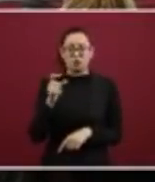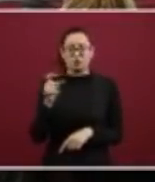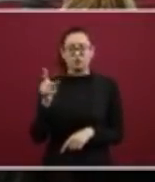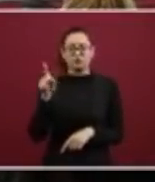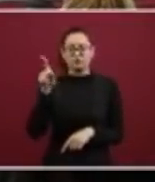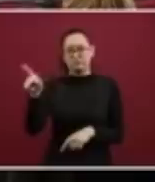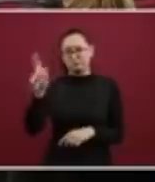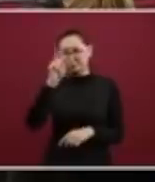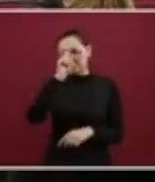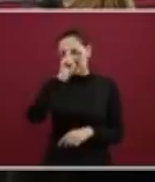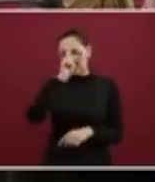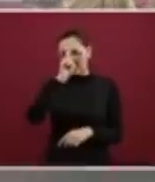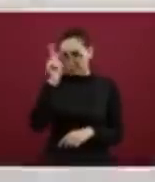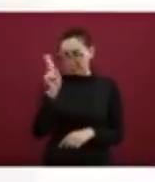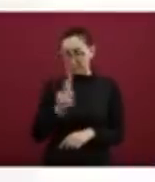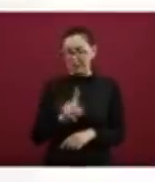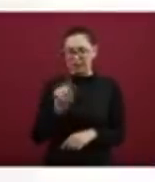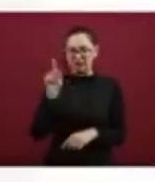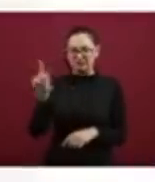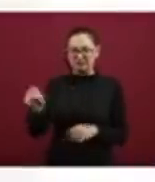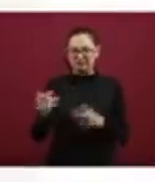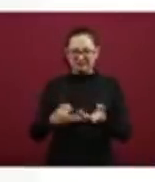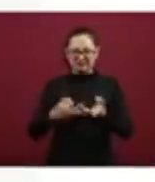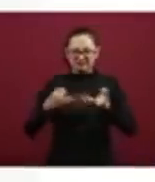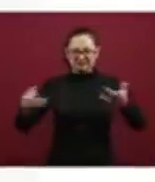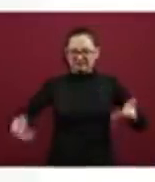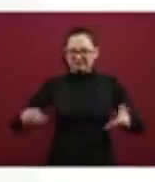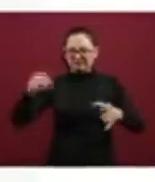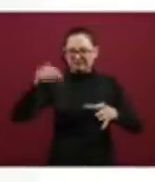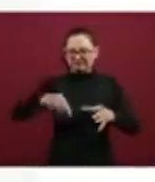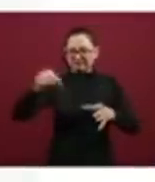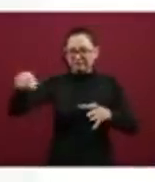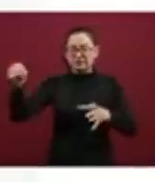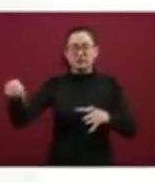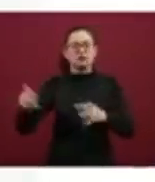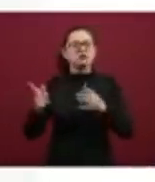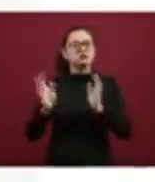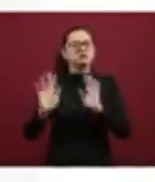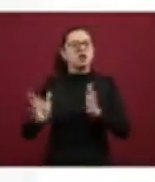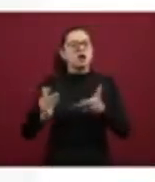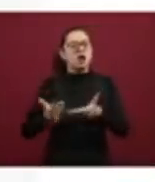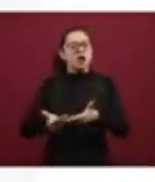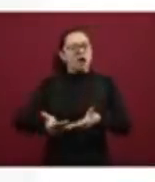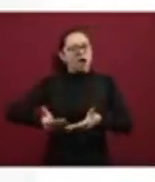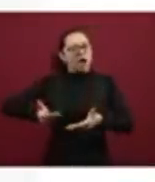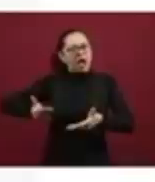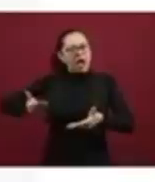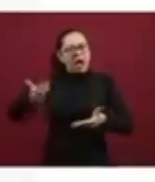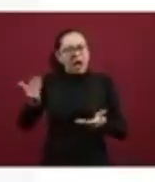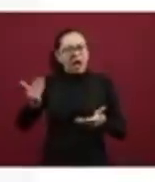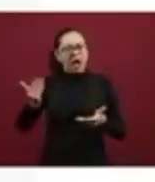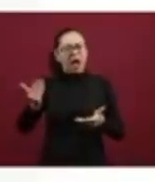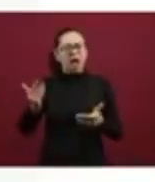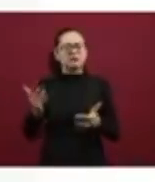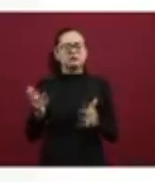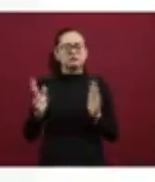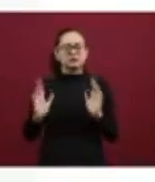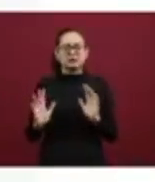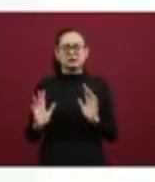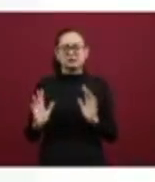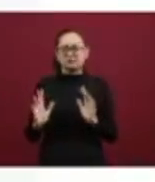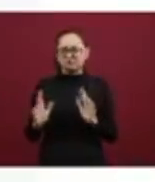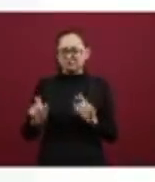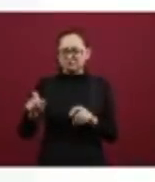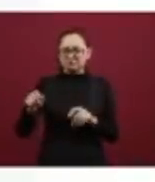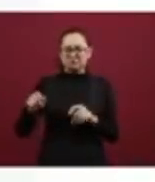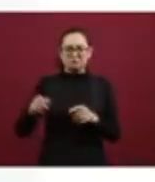mayor presencia de este tipo de fosas ya tenemos fosas prefabricadas e incluso fosas recicladas donde ya ha habido